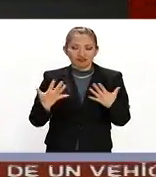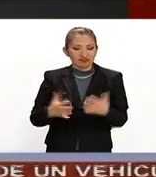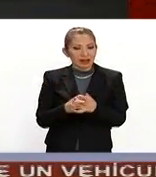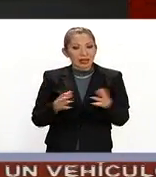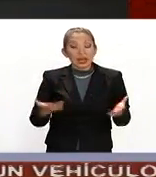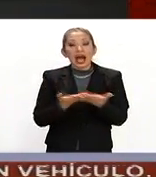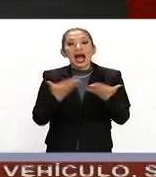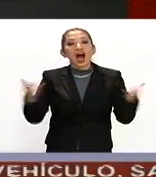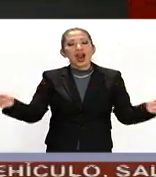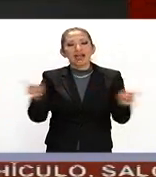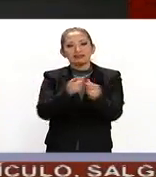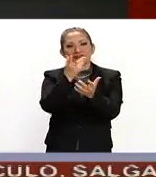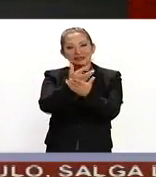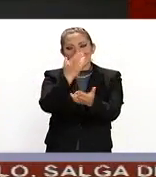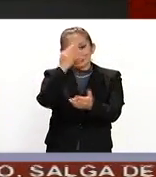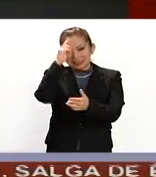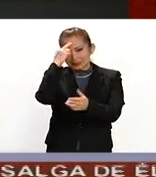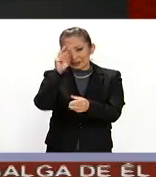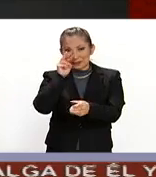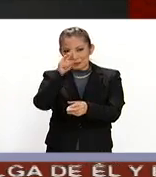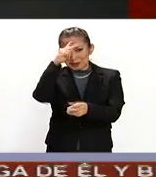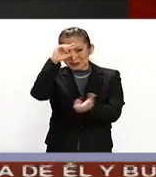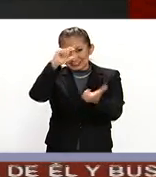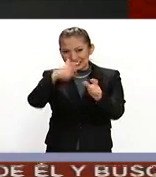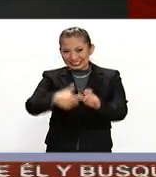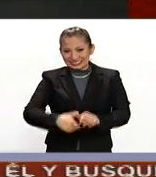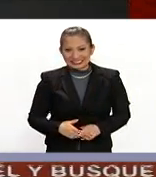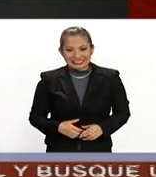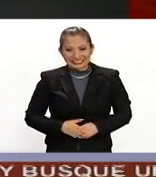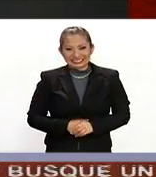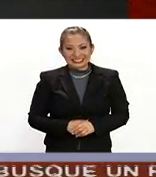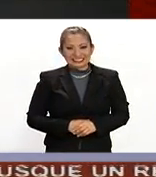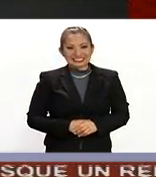Vamos a hacer una pausa. Les recuerdo que está usted viendo México al Día.